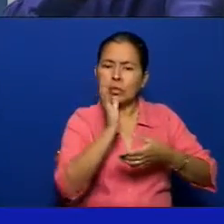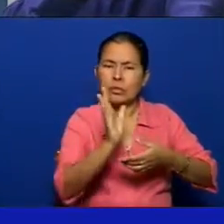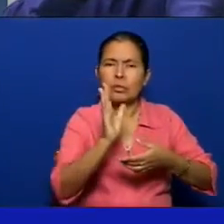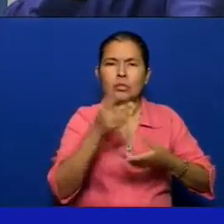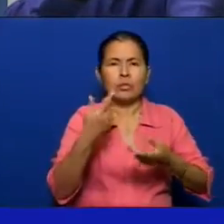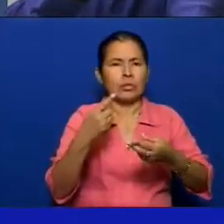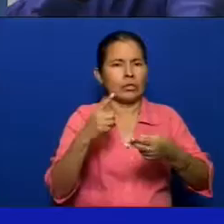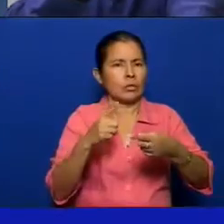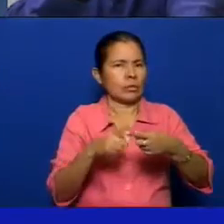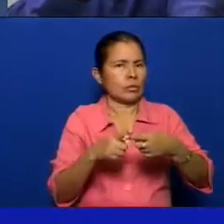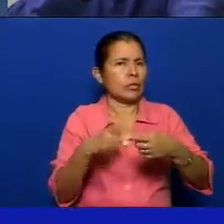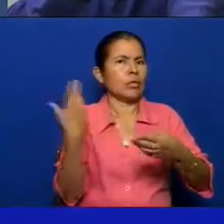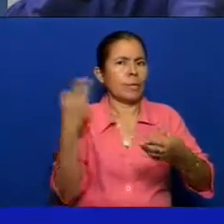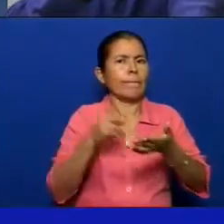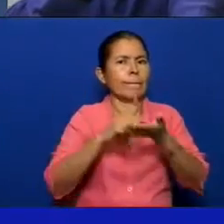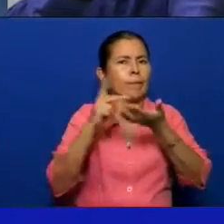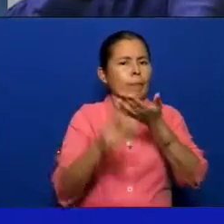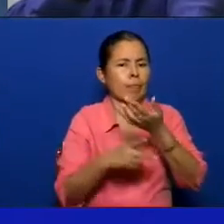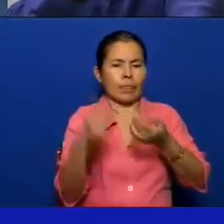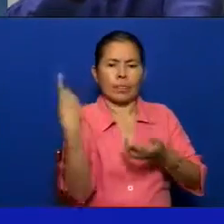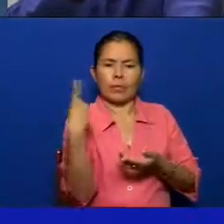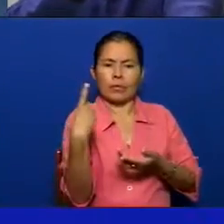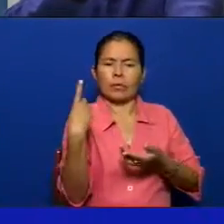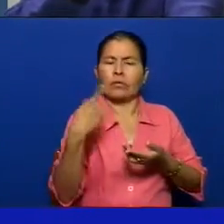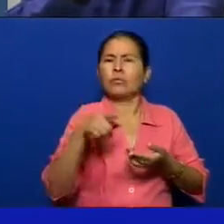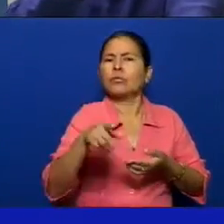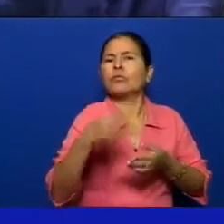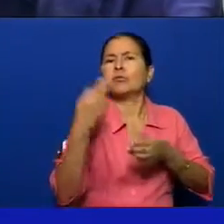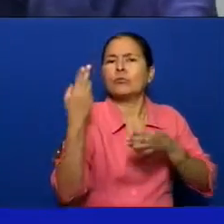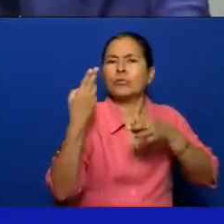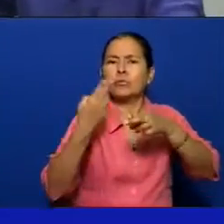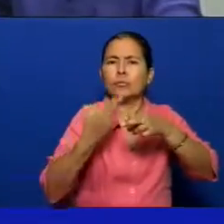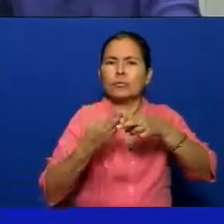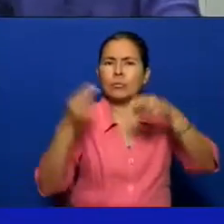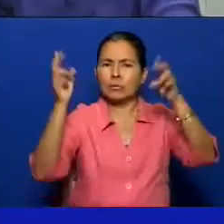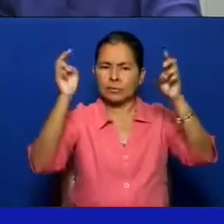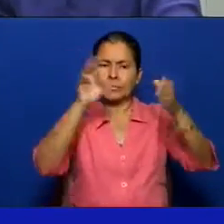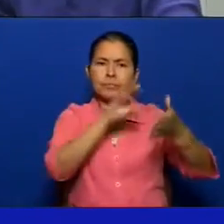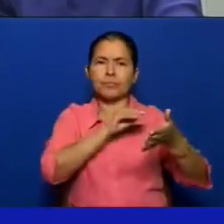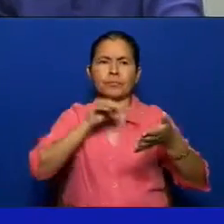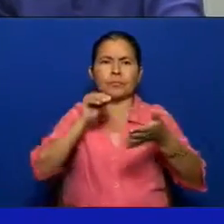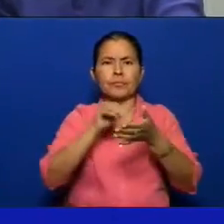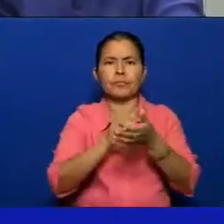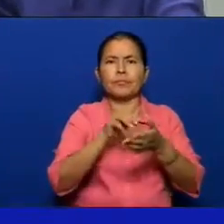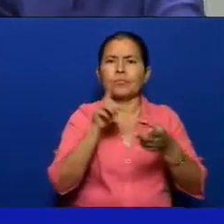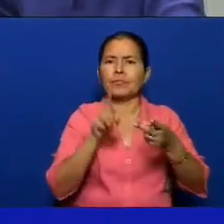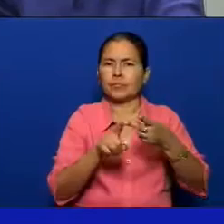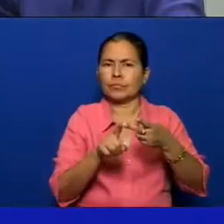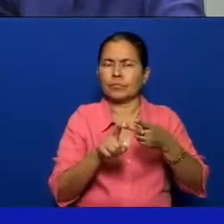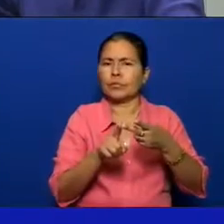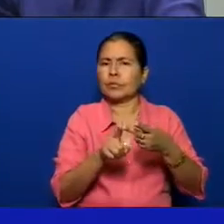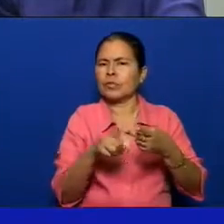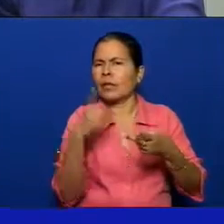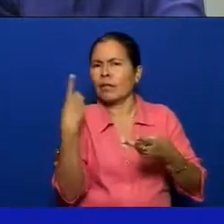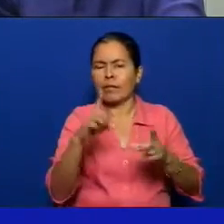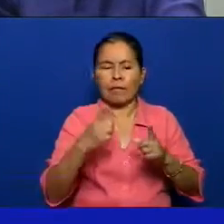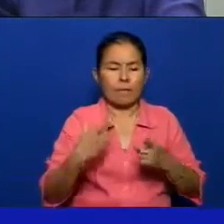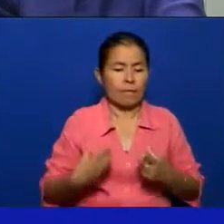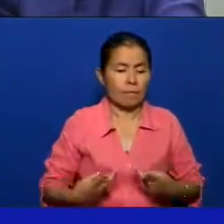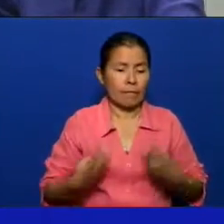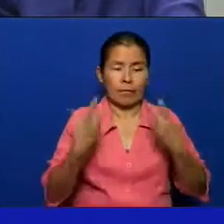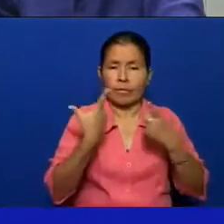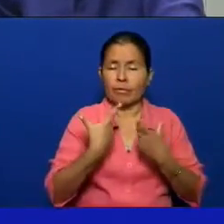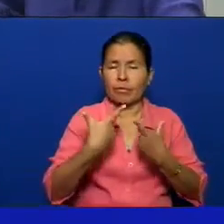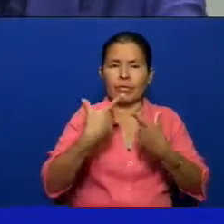Mi Derecho a un Nombre, tiene el mismo nombre el derecho justamente. El derecho a vivir libre de